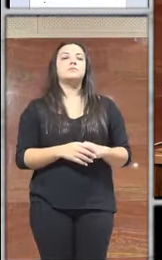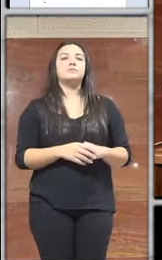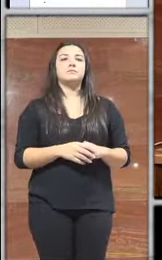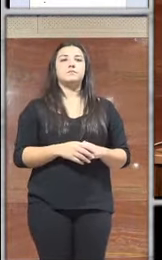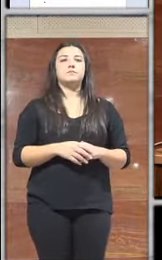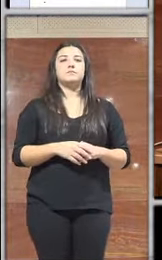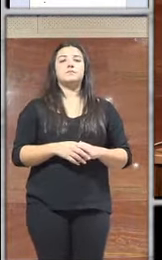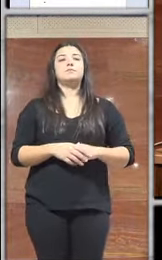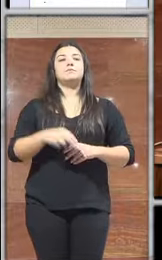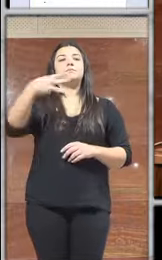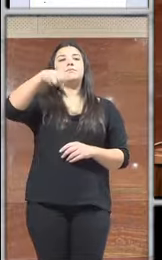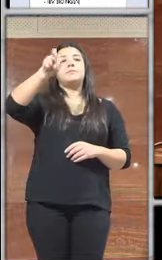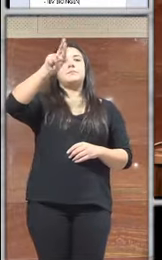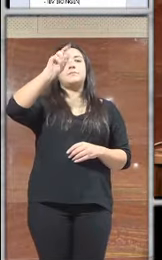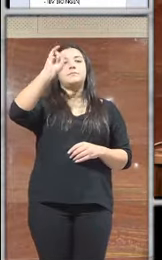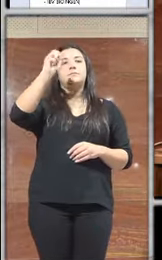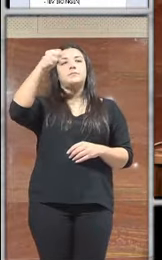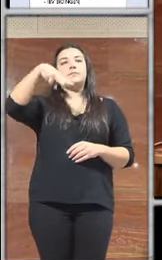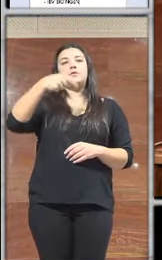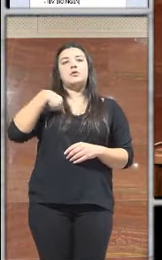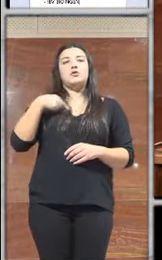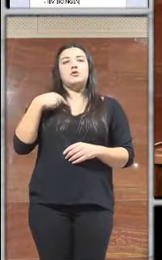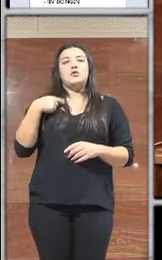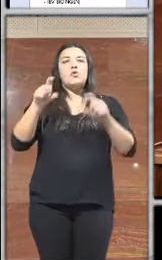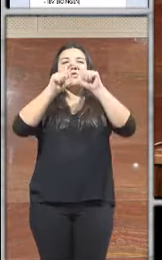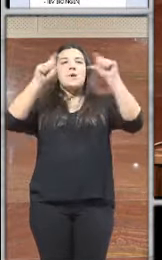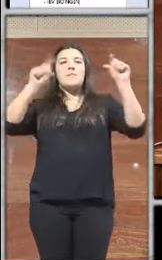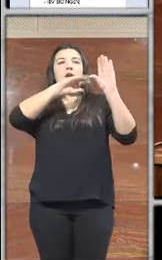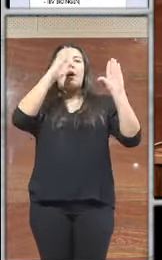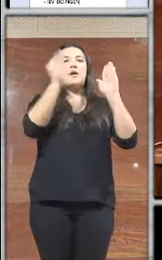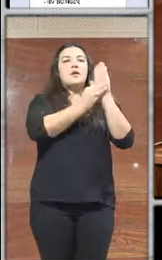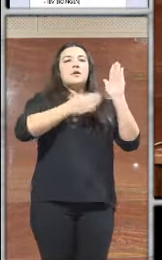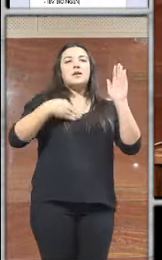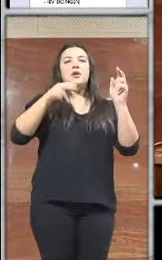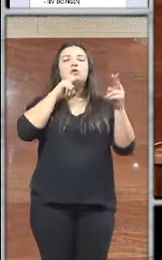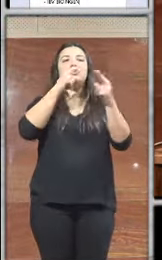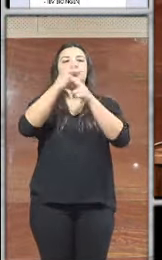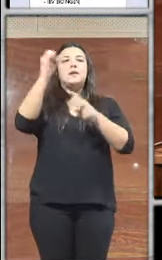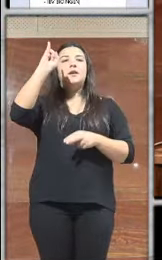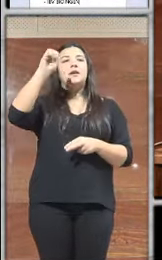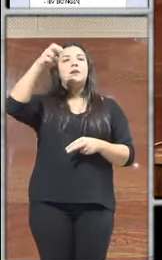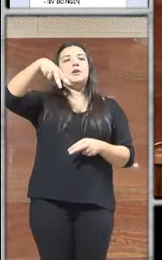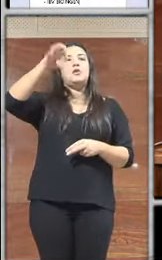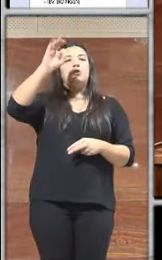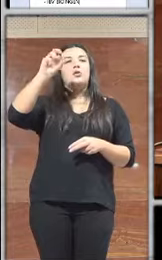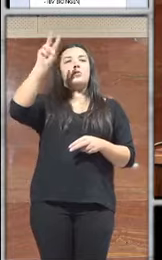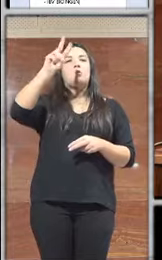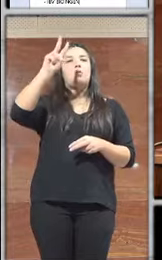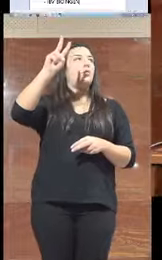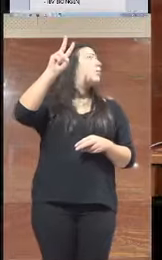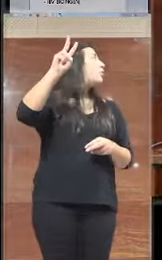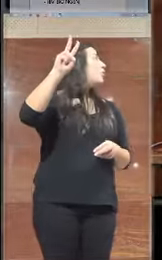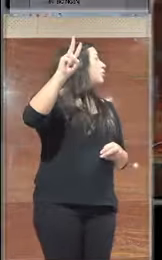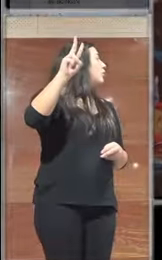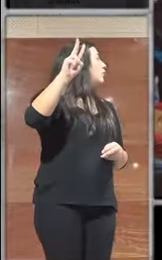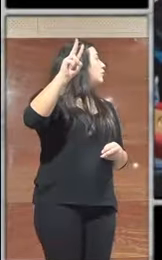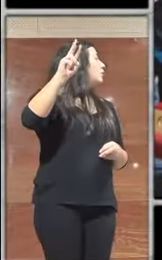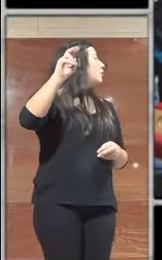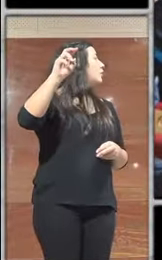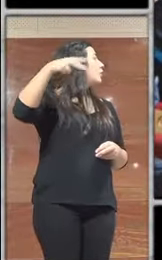Mariano me gustaría incluir una empresa que se llama Inovatec que ha desarrollado hace Inovatec